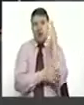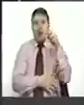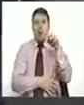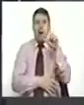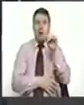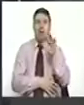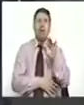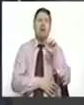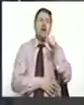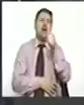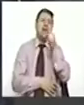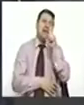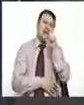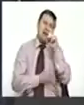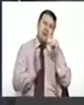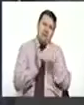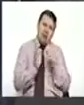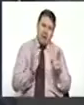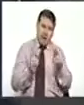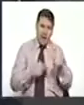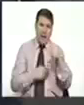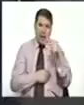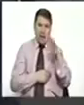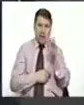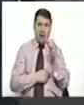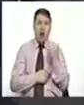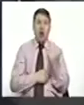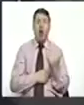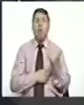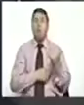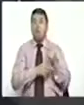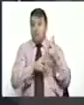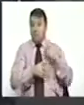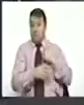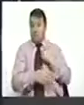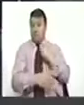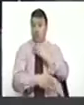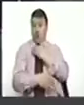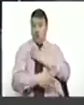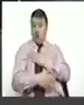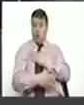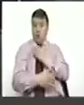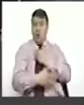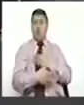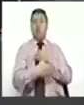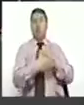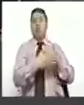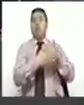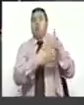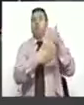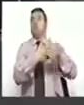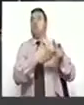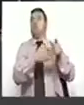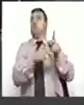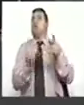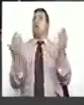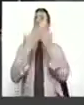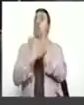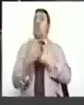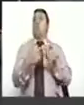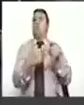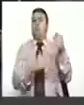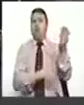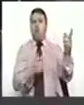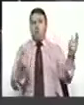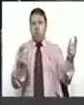2010, 17 mil hectáreas de palma. Ya da para acá, ha crecido, pero ya se desacelera totalmente